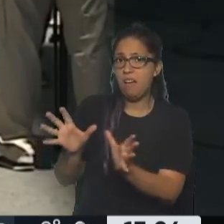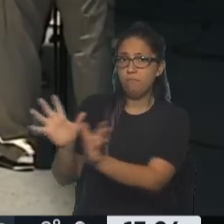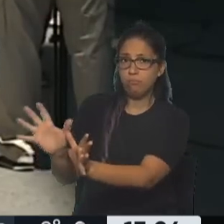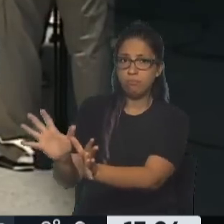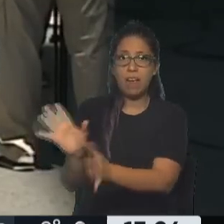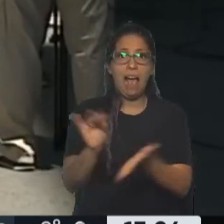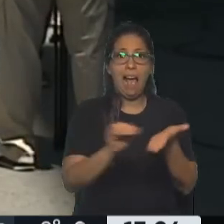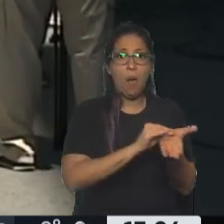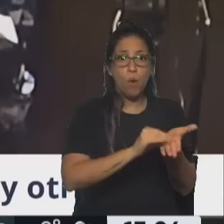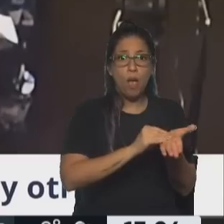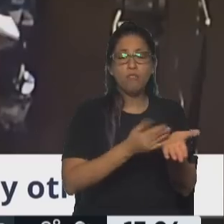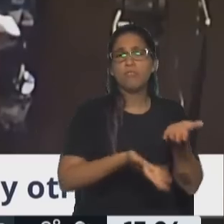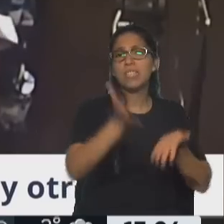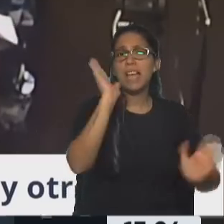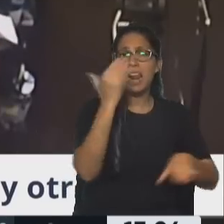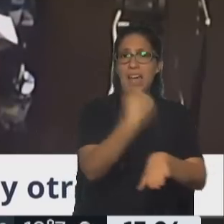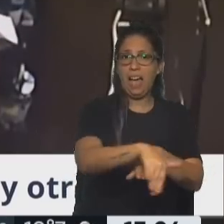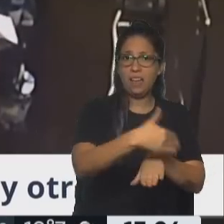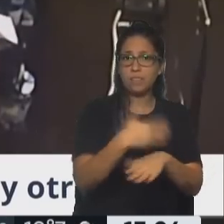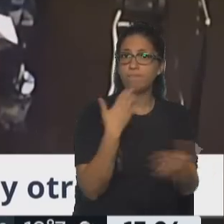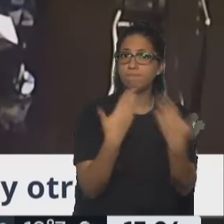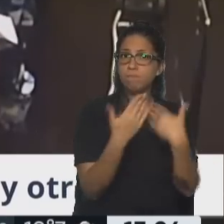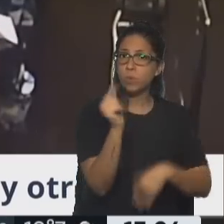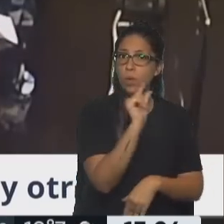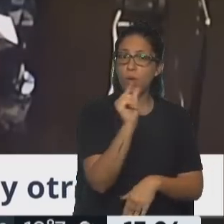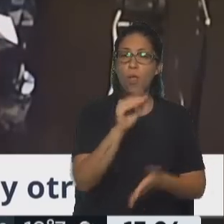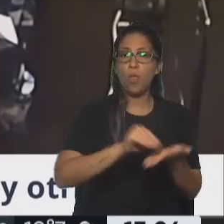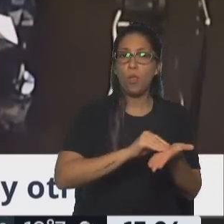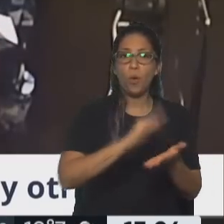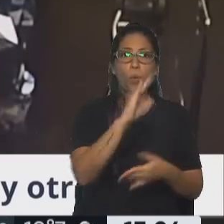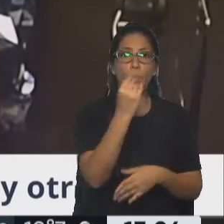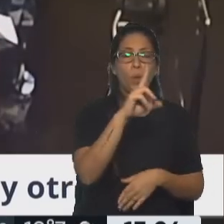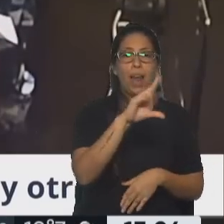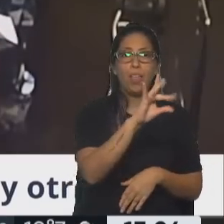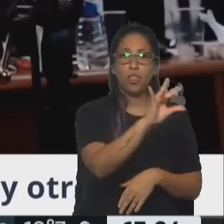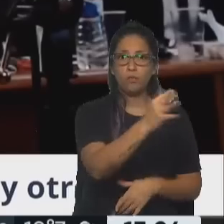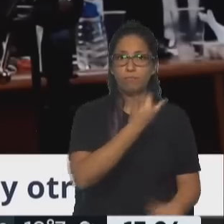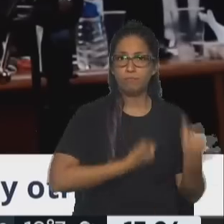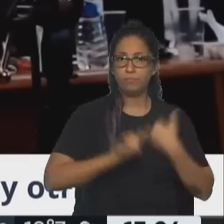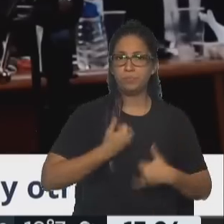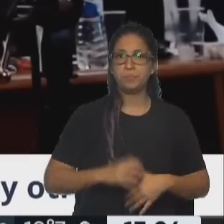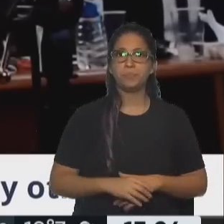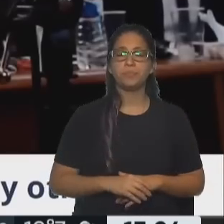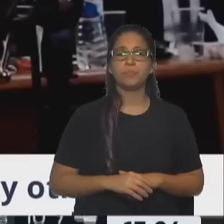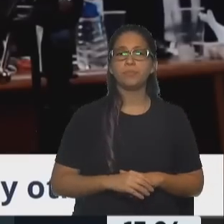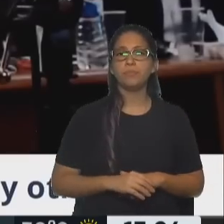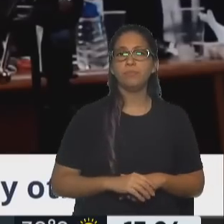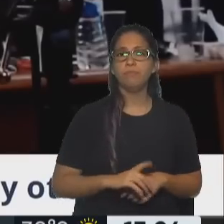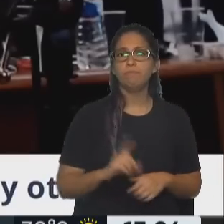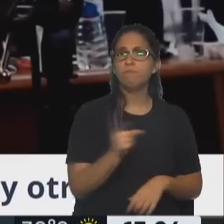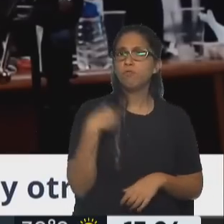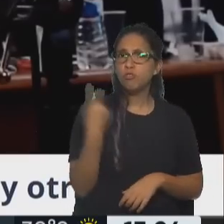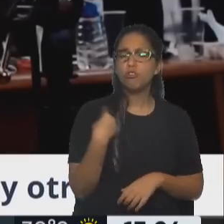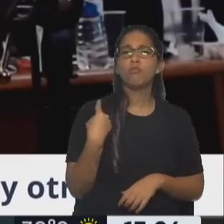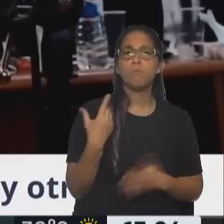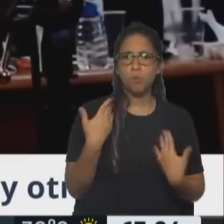y los abogados salen. Hablamos recién con Fernando Burlando, que esto nos decía al respecto. Cuando tuvimos la oportunidad de tomar la posta en